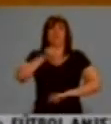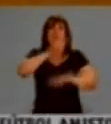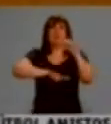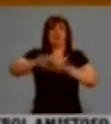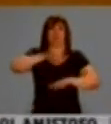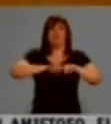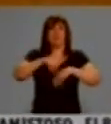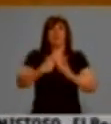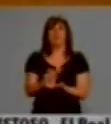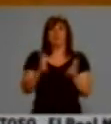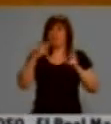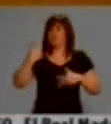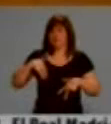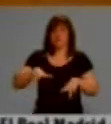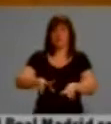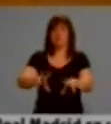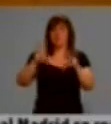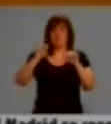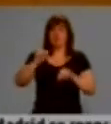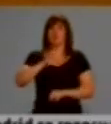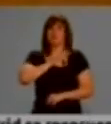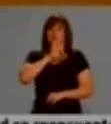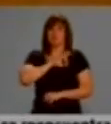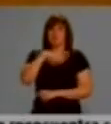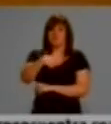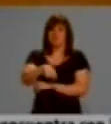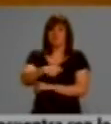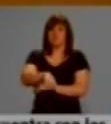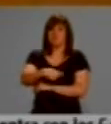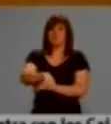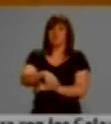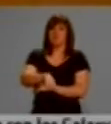democracia. Termino ya, señor presidente.